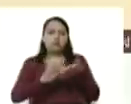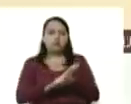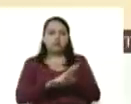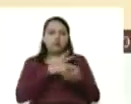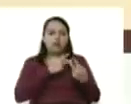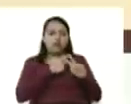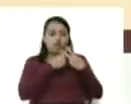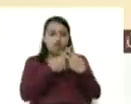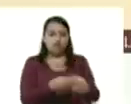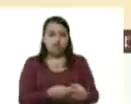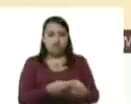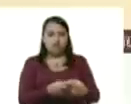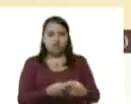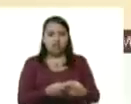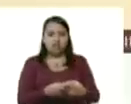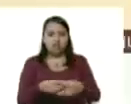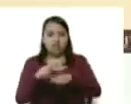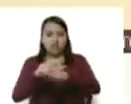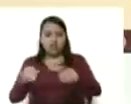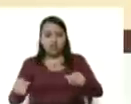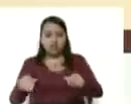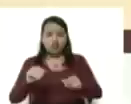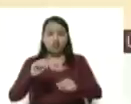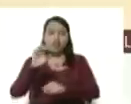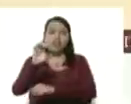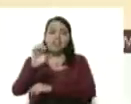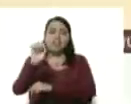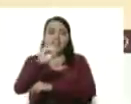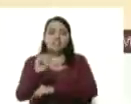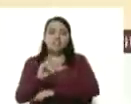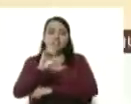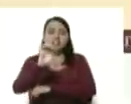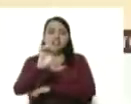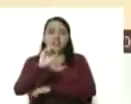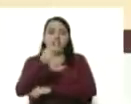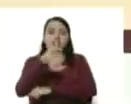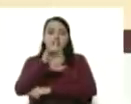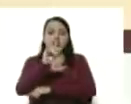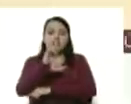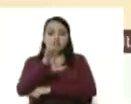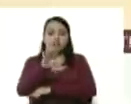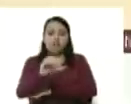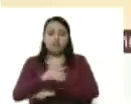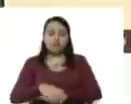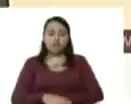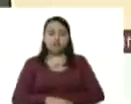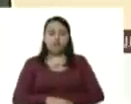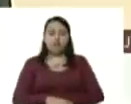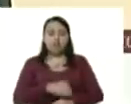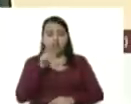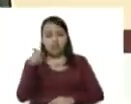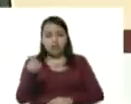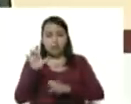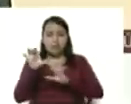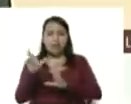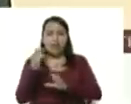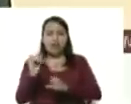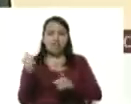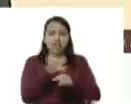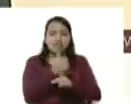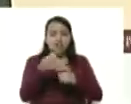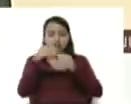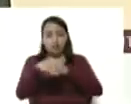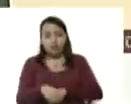disposición unilateral del territorio esequivo. Guyana ha venido reiterando la violación al